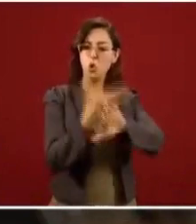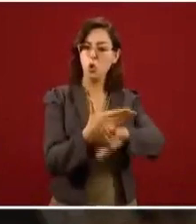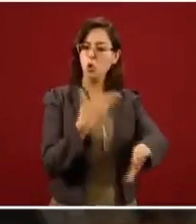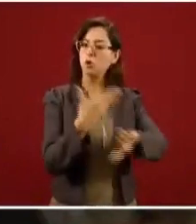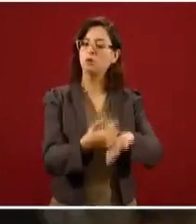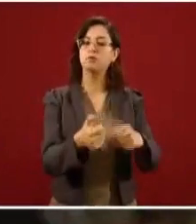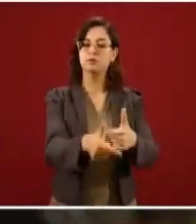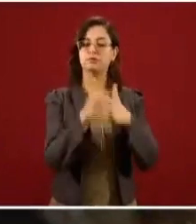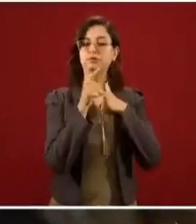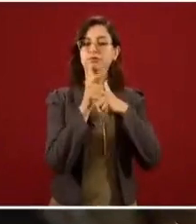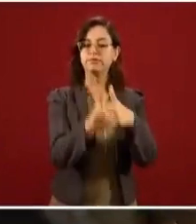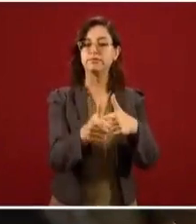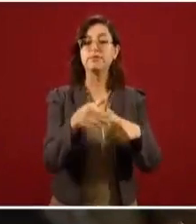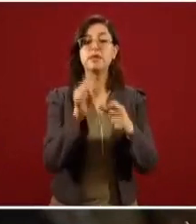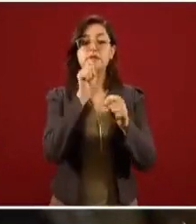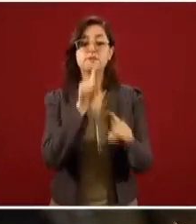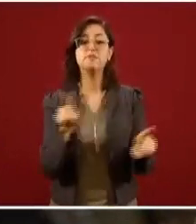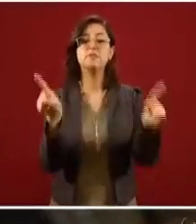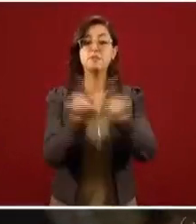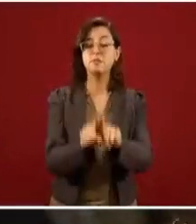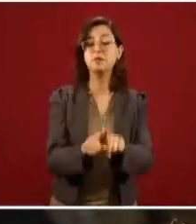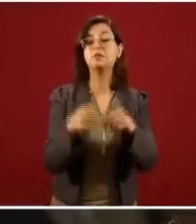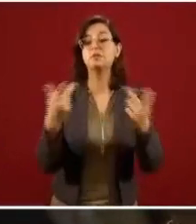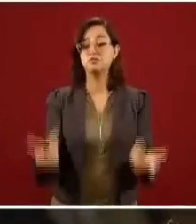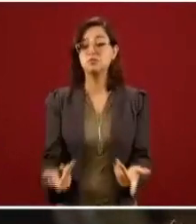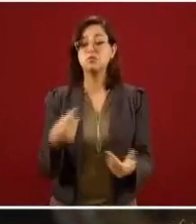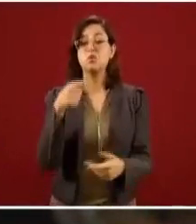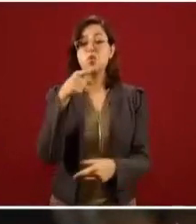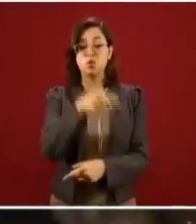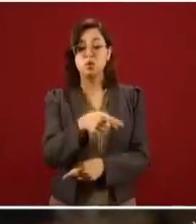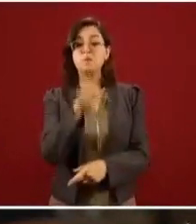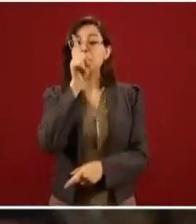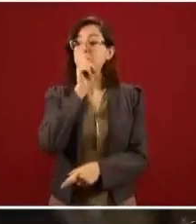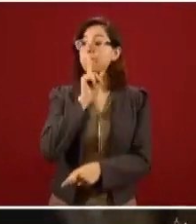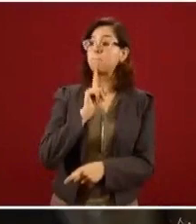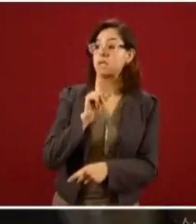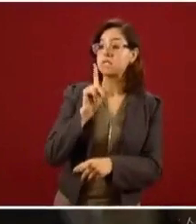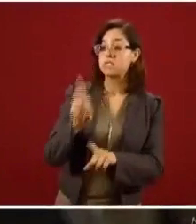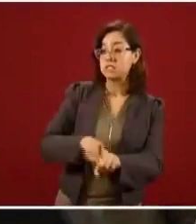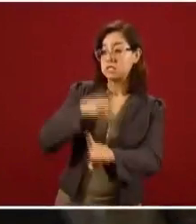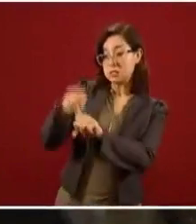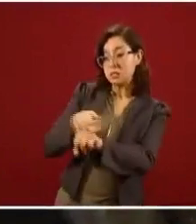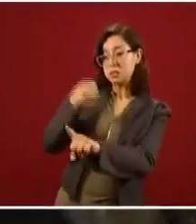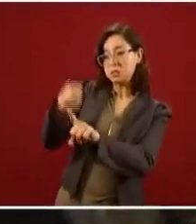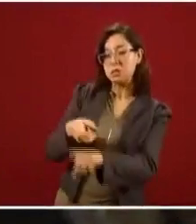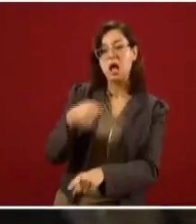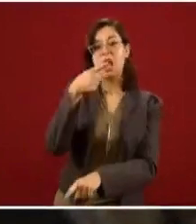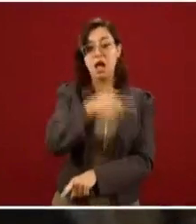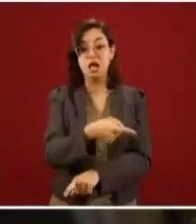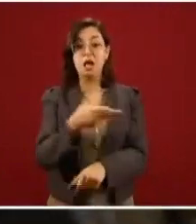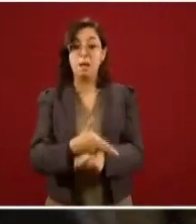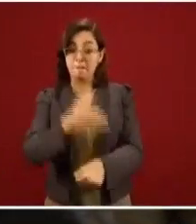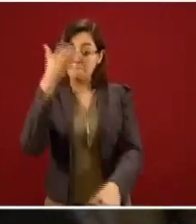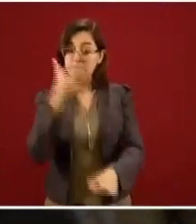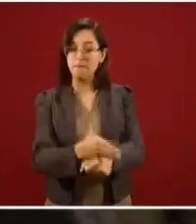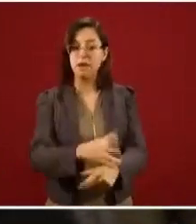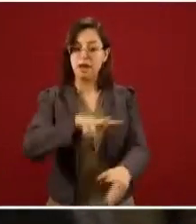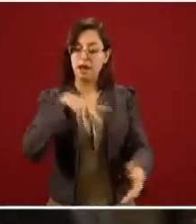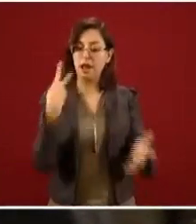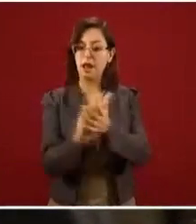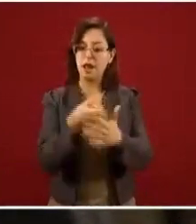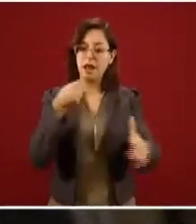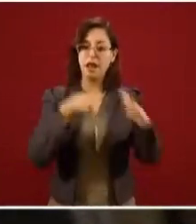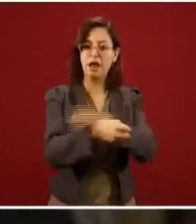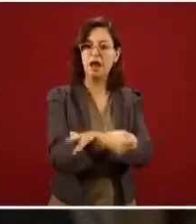incluyendo revivir la difamación como un delito que podría ser castigado con cárcel, algo que ya se